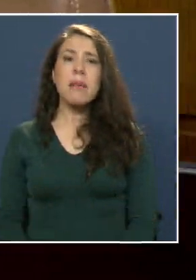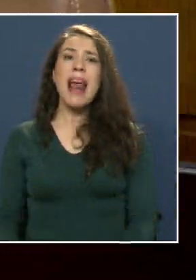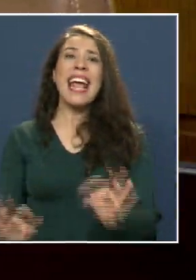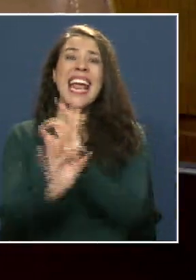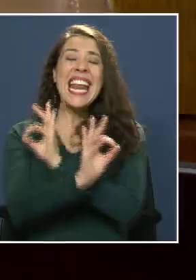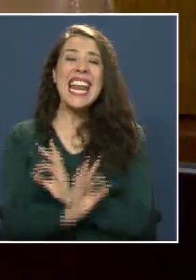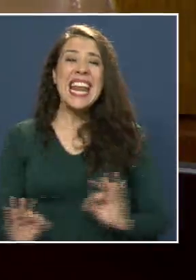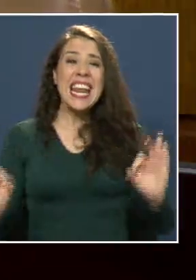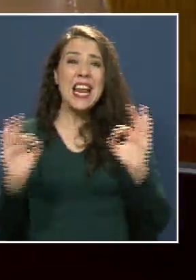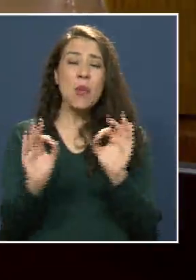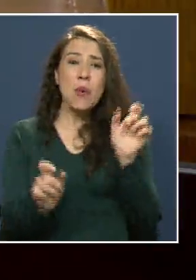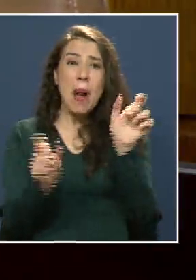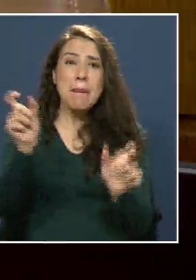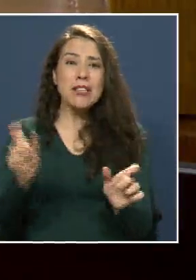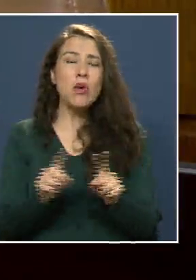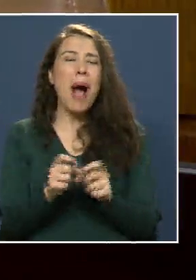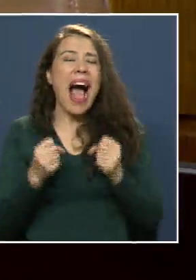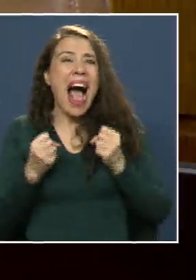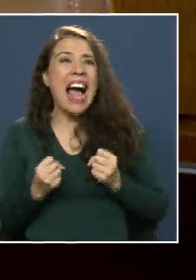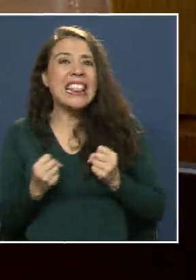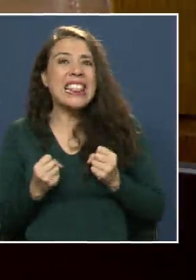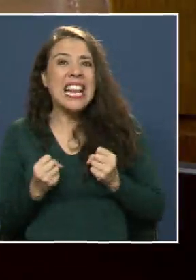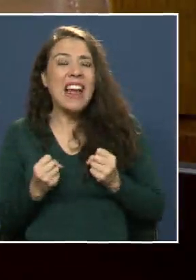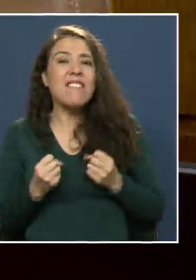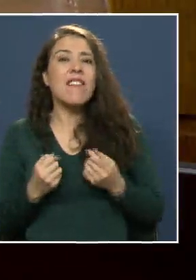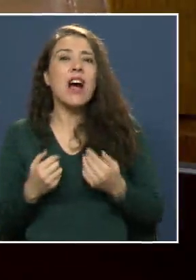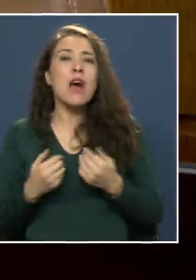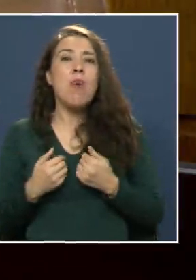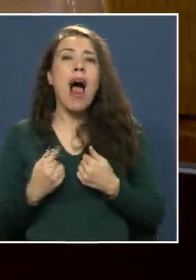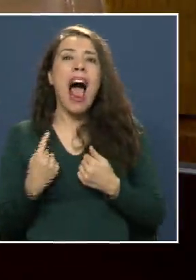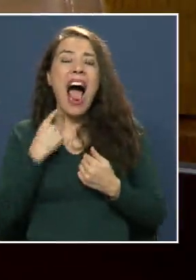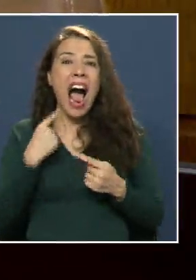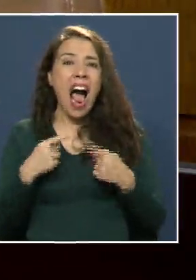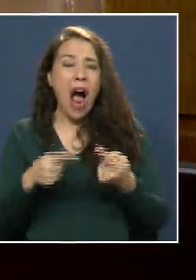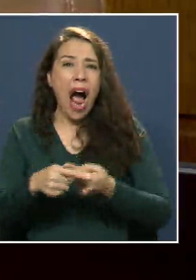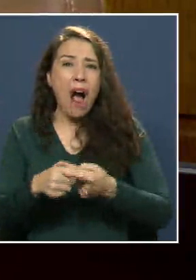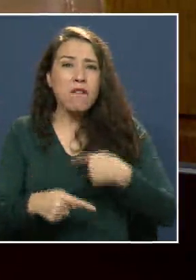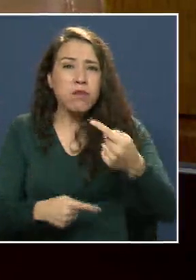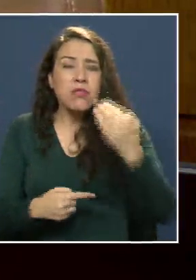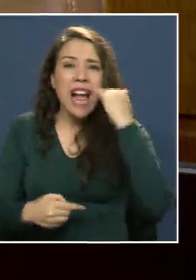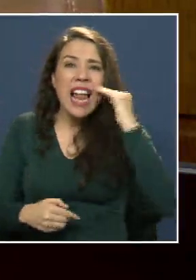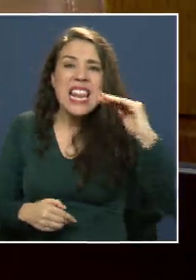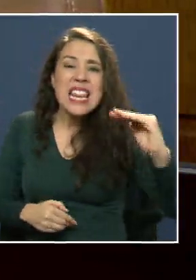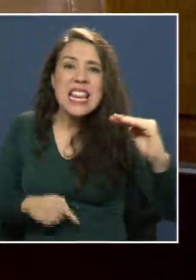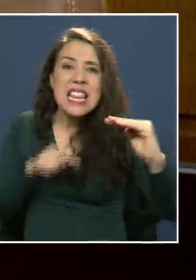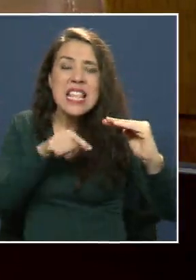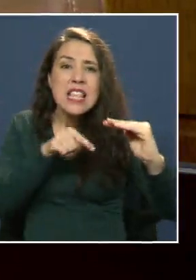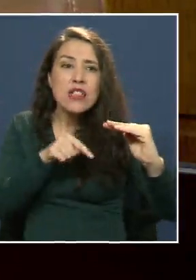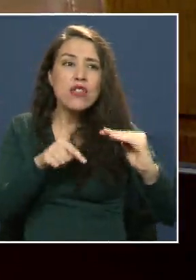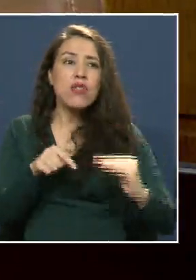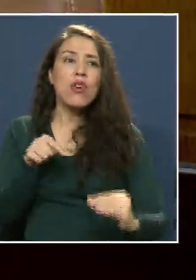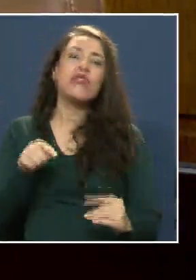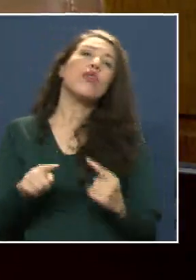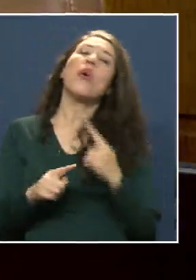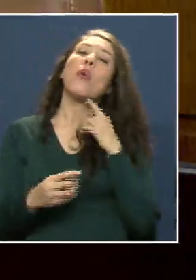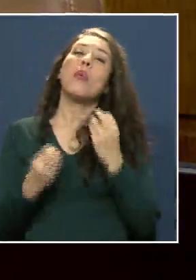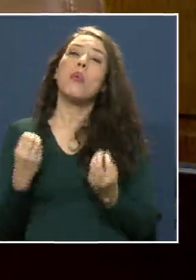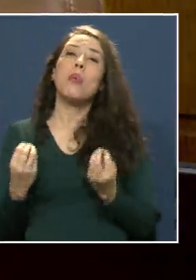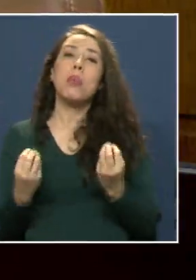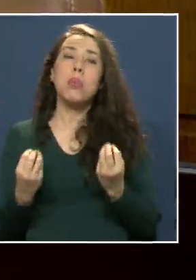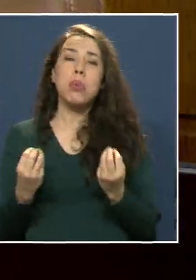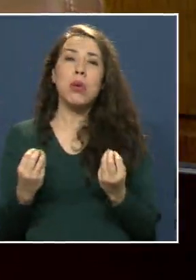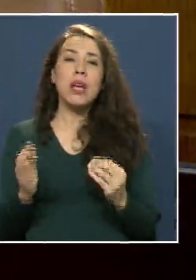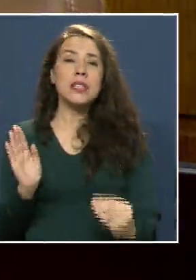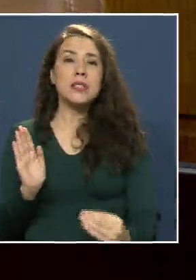nadie que se atreva a tomar una medida en contra de un niño o niña, cuestión que por lo demás ha